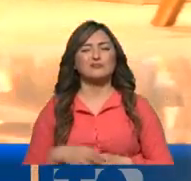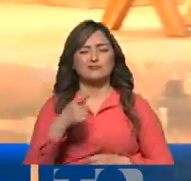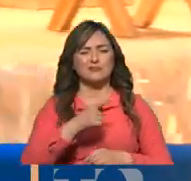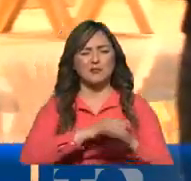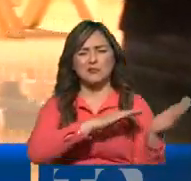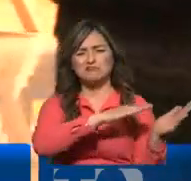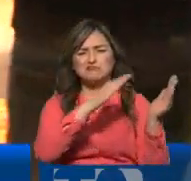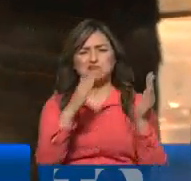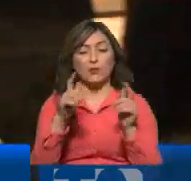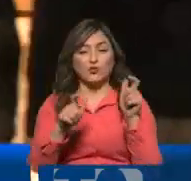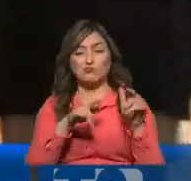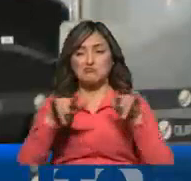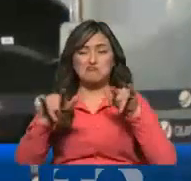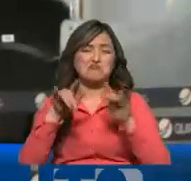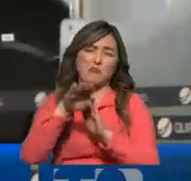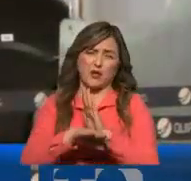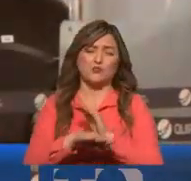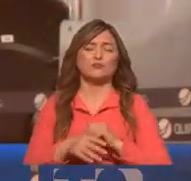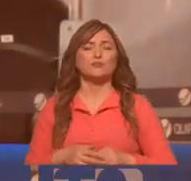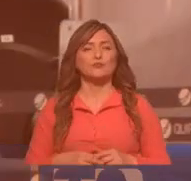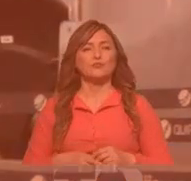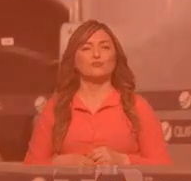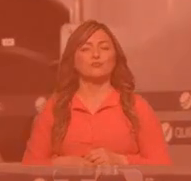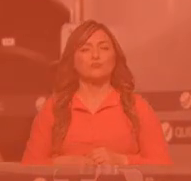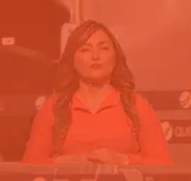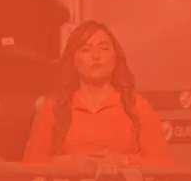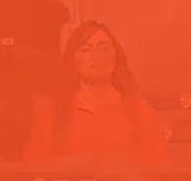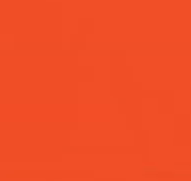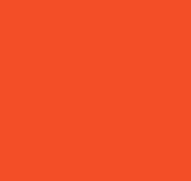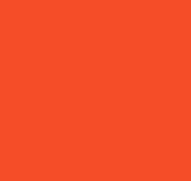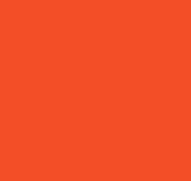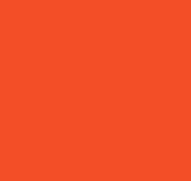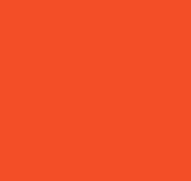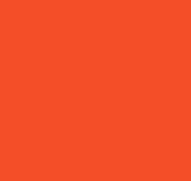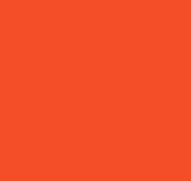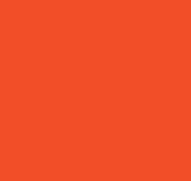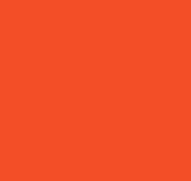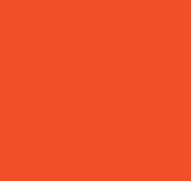en los que se registra la menor cantidad de vuelos. En Quito, Juan Miguel Rodríguez, 24.